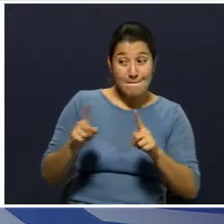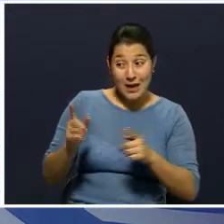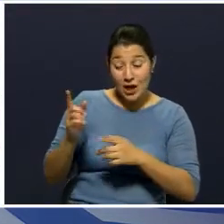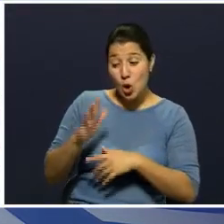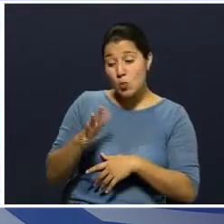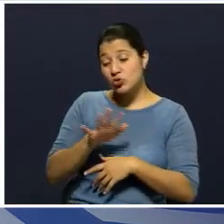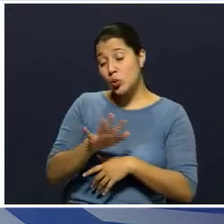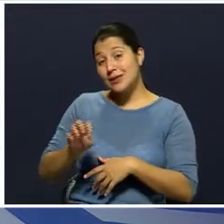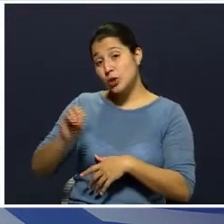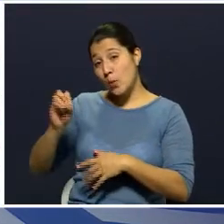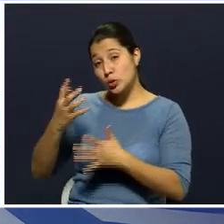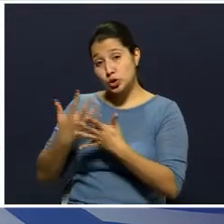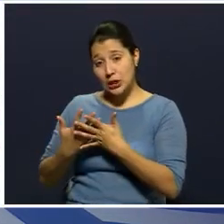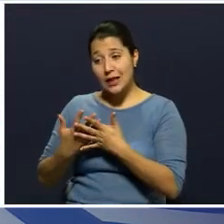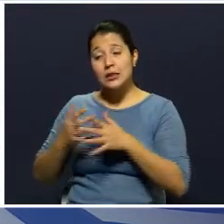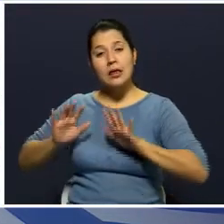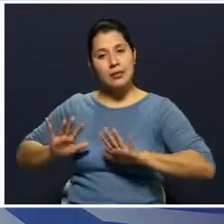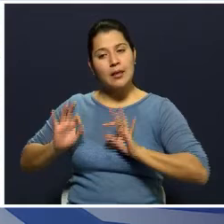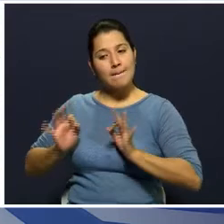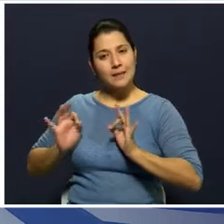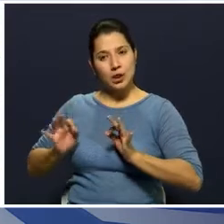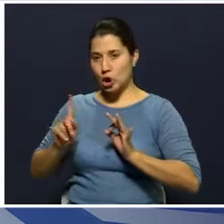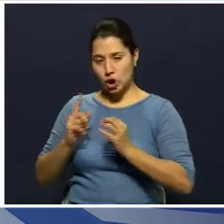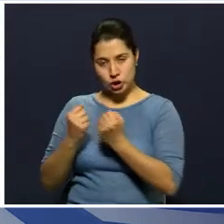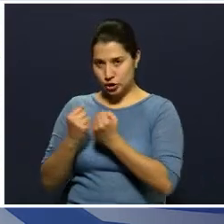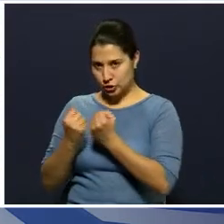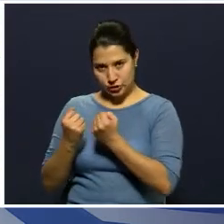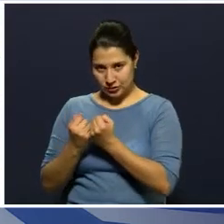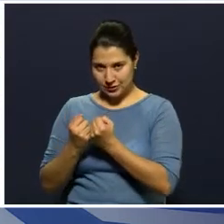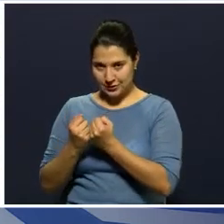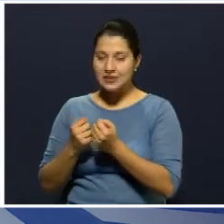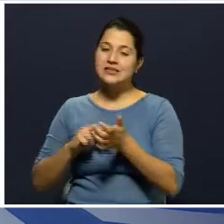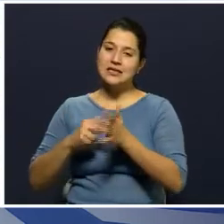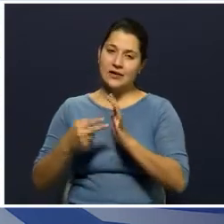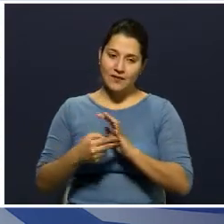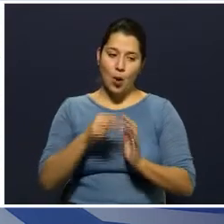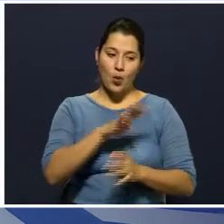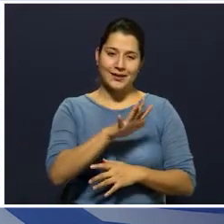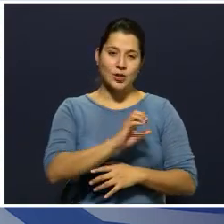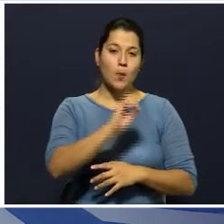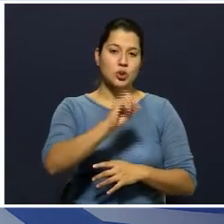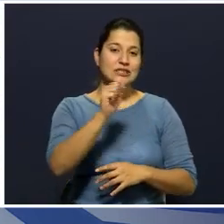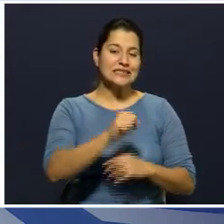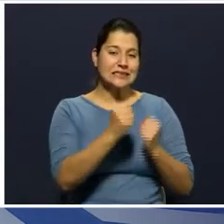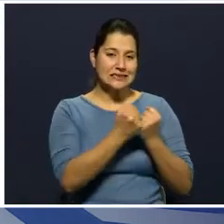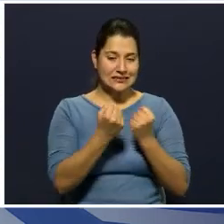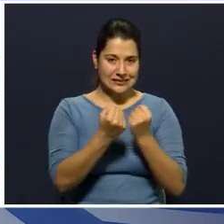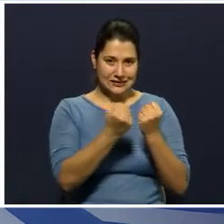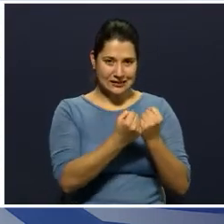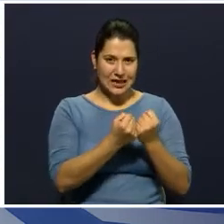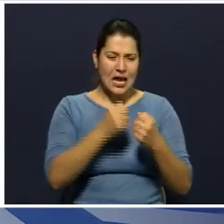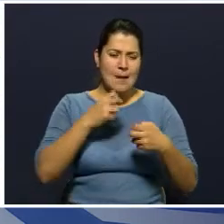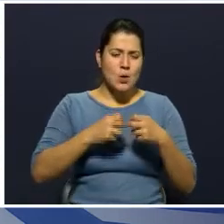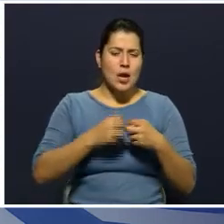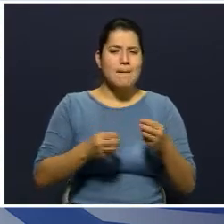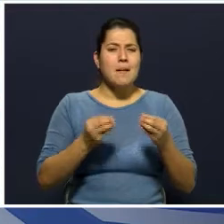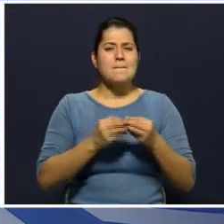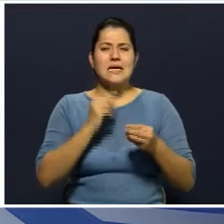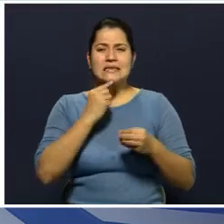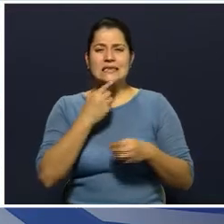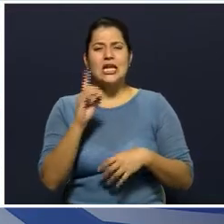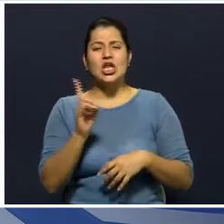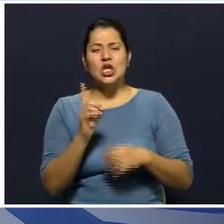personas dentro del sistema penitenciario. Probablemente donde tenemos los problemas más graves de sobrepoblación sea en